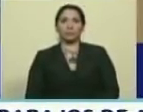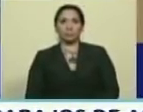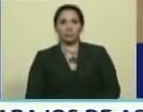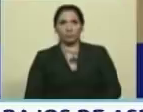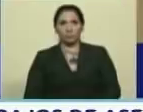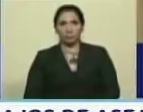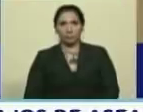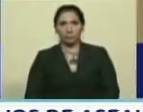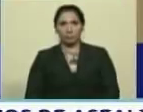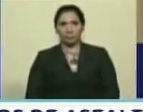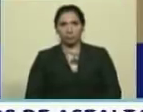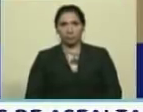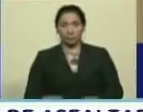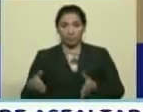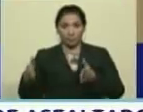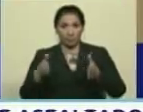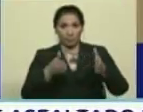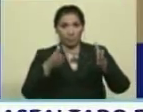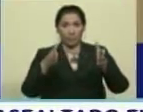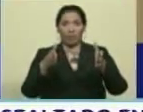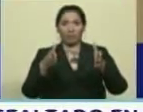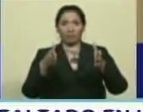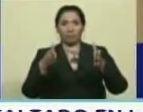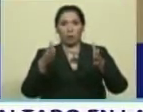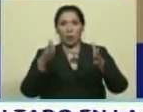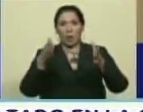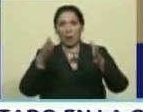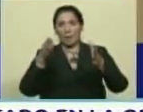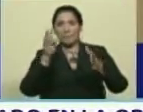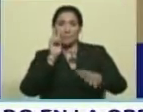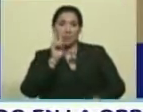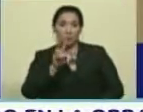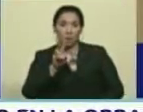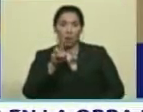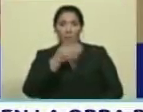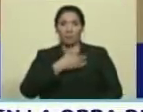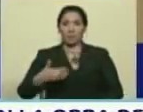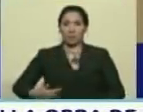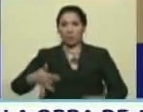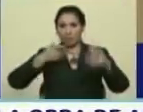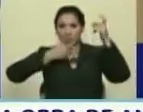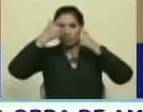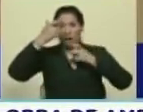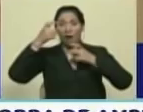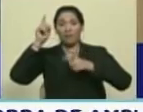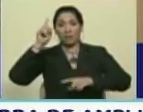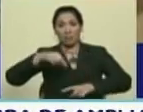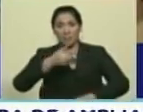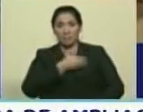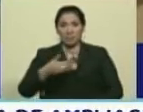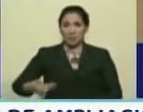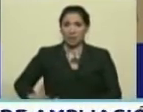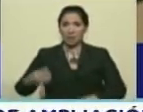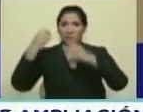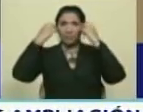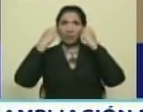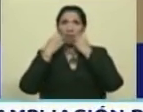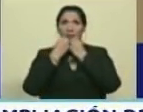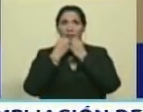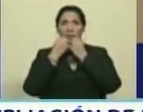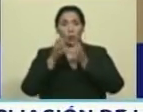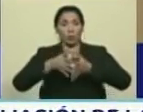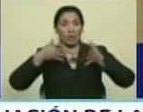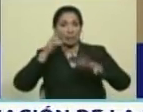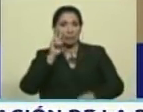La dirección que el presidente Chávez y el presidente Fidel Castro llevaron a cabo son grandes.